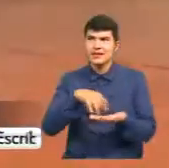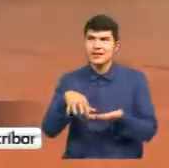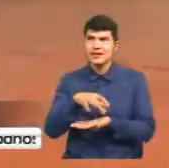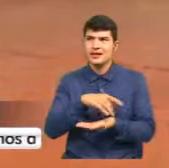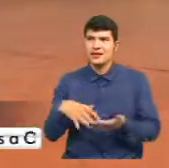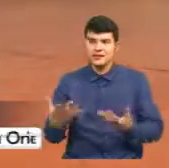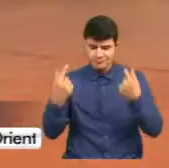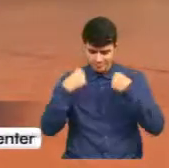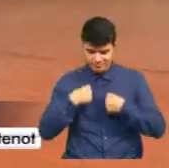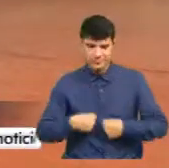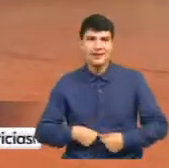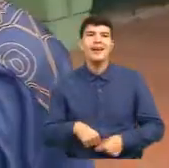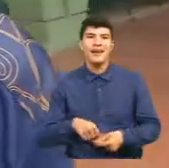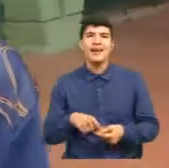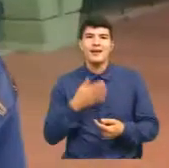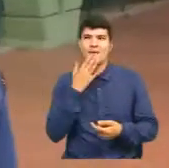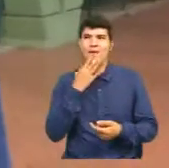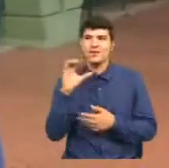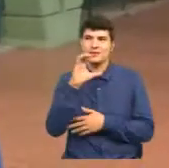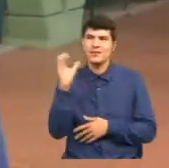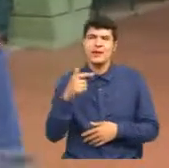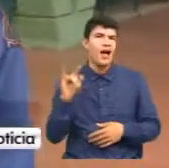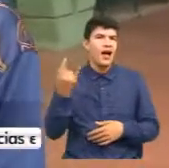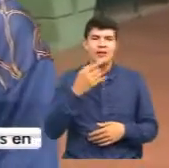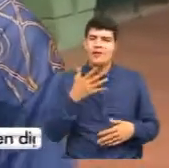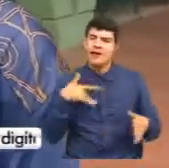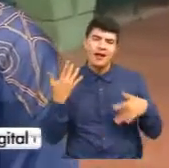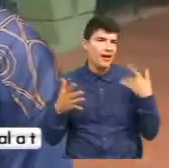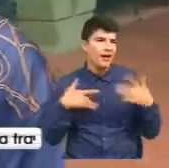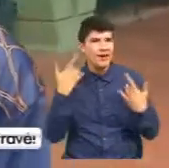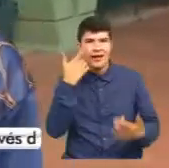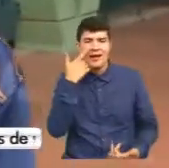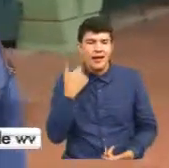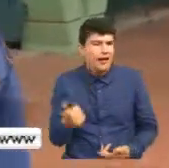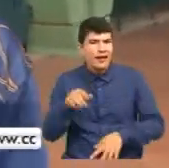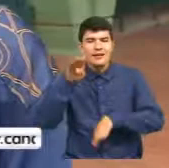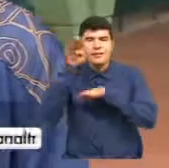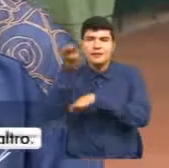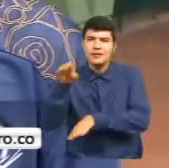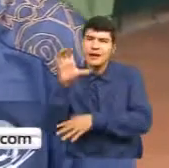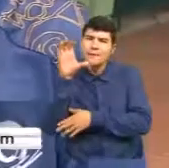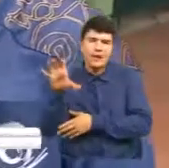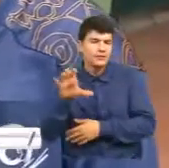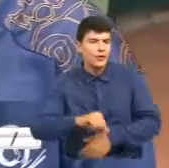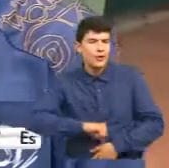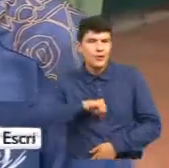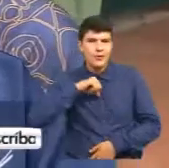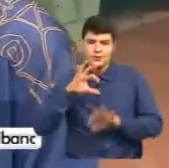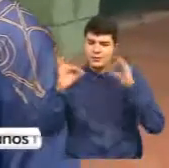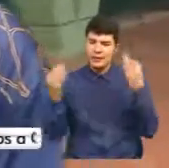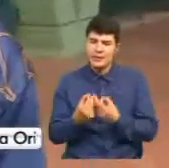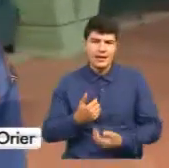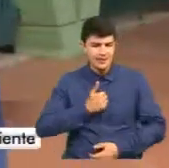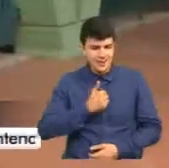vestir los colores de la selección colombia es algo maravilloso de representar un país es un orgullo para la familia y para uno